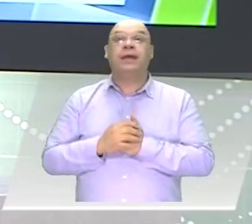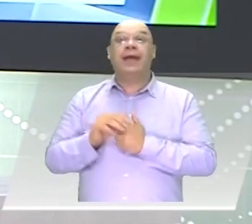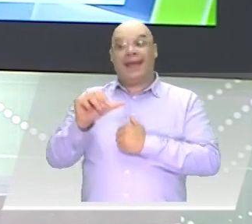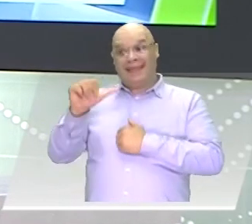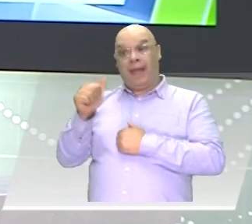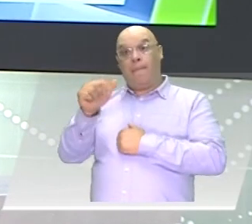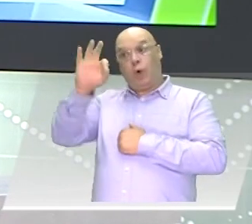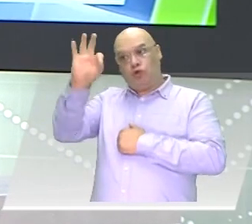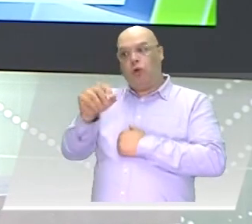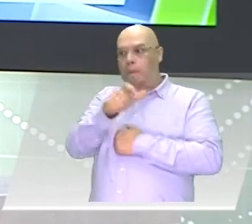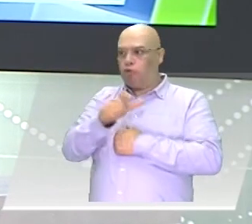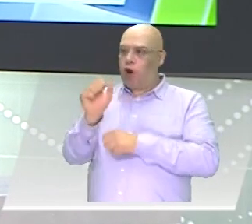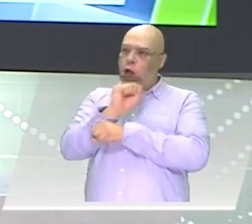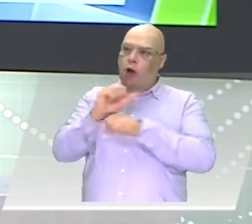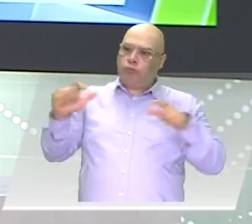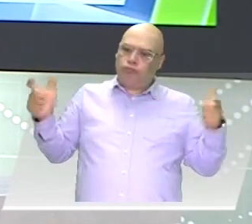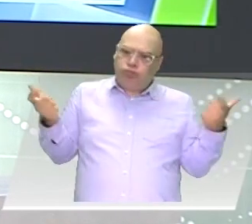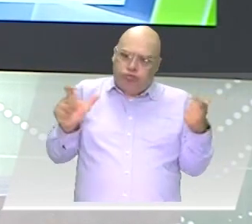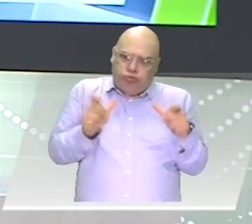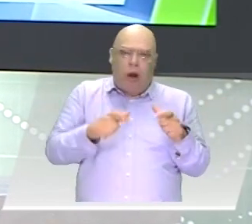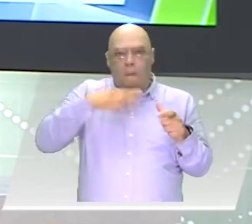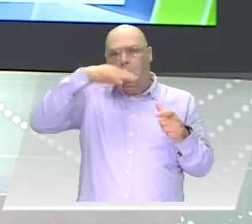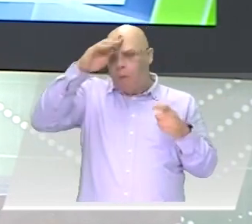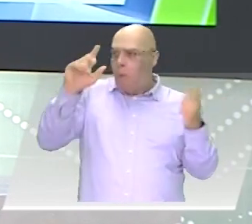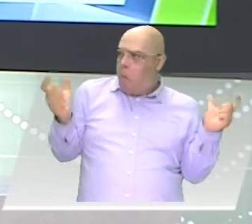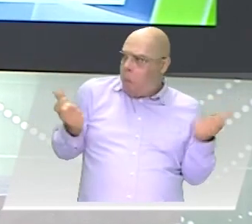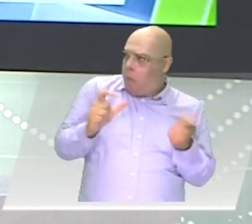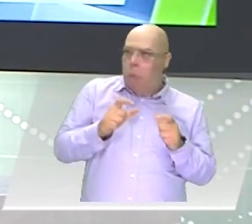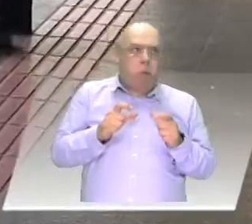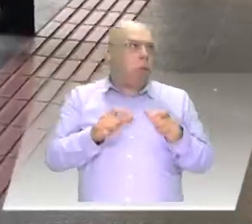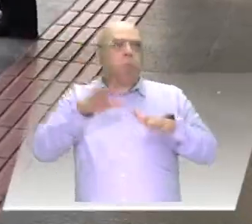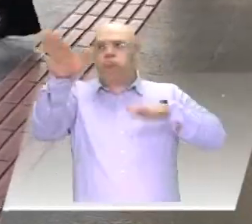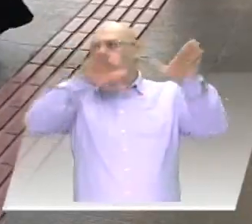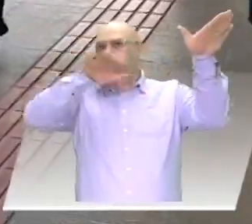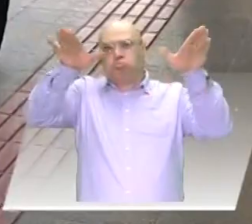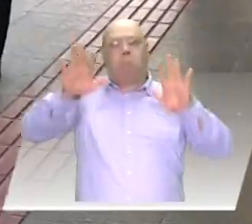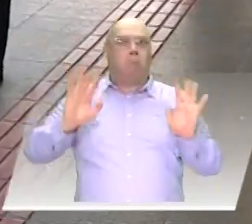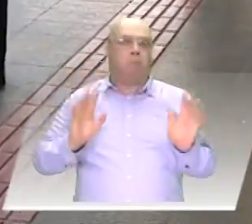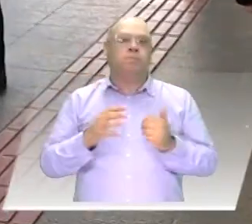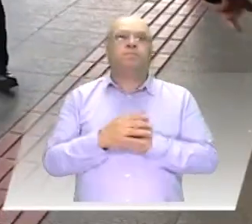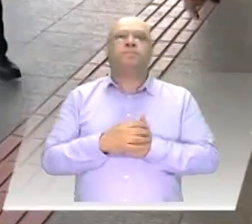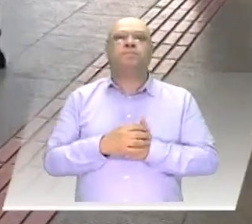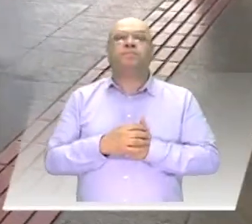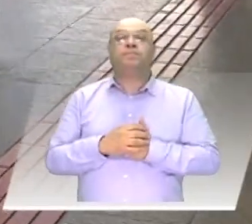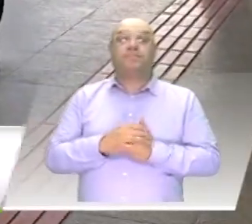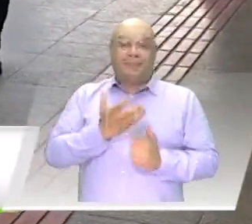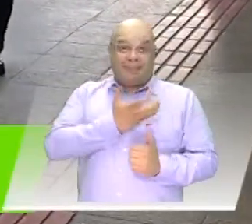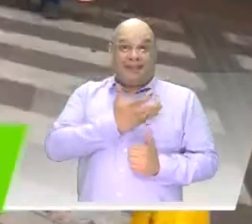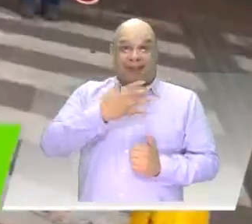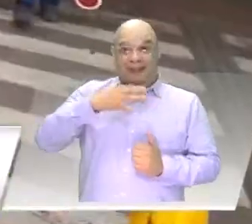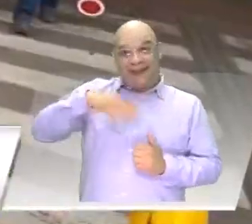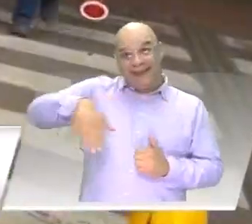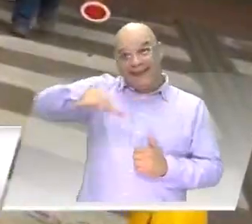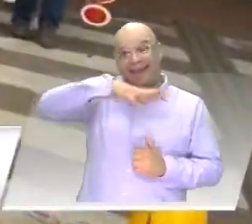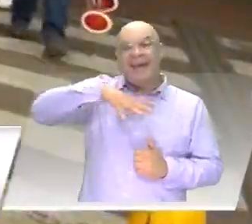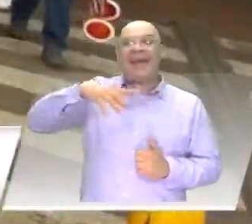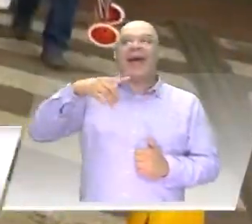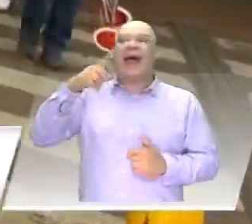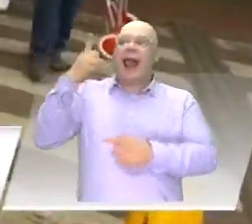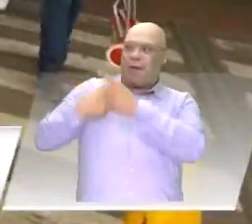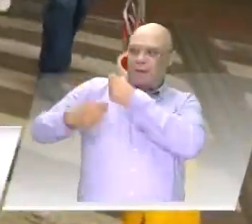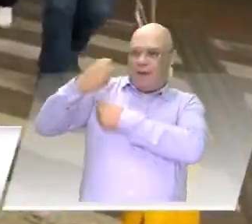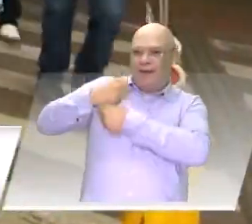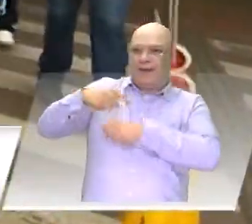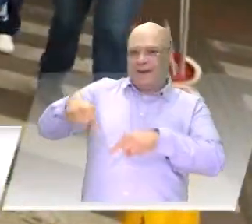10% en el número de vehículos que circulan por las calles. Para la alcaldía, en un día del Puente de Reyes del año pasado, a